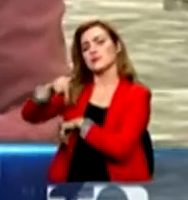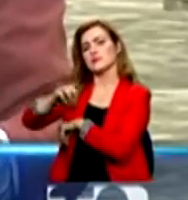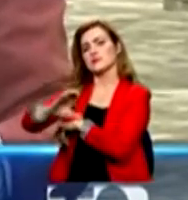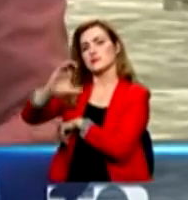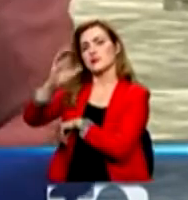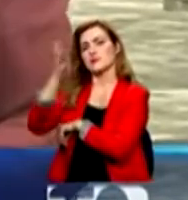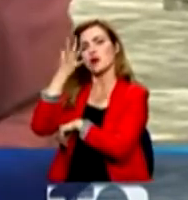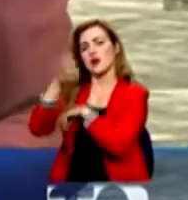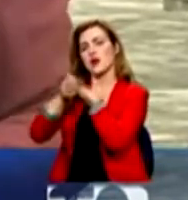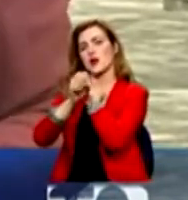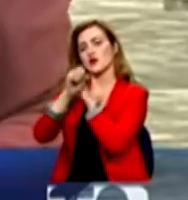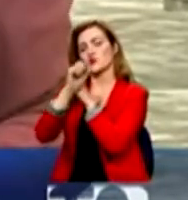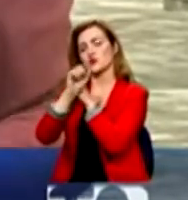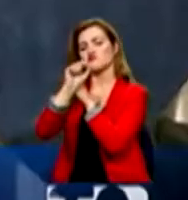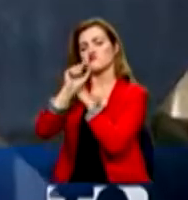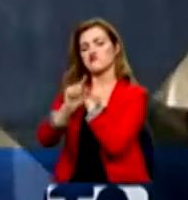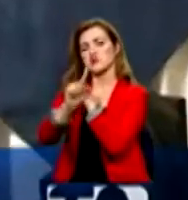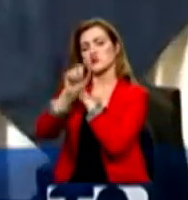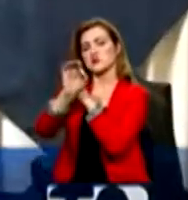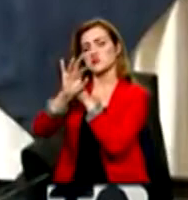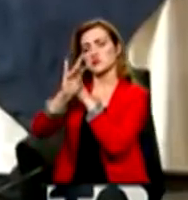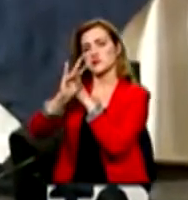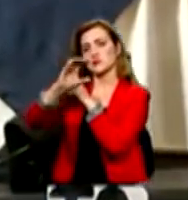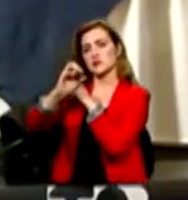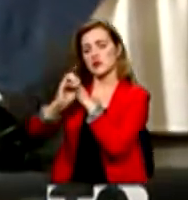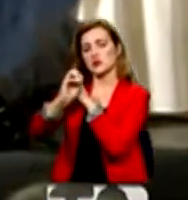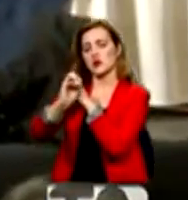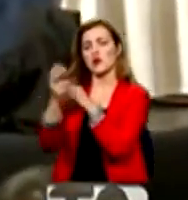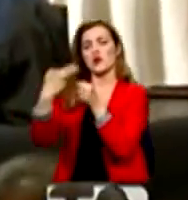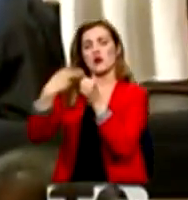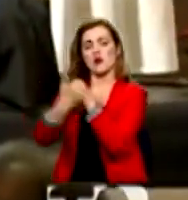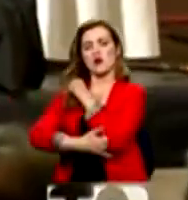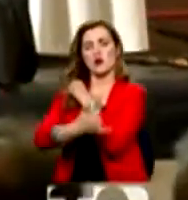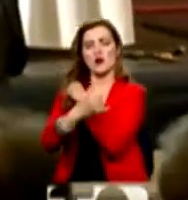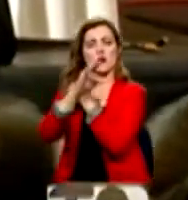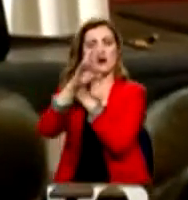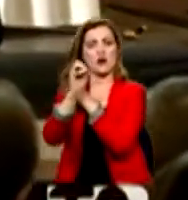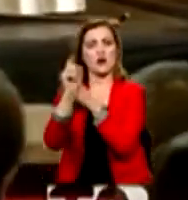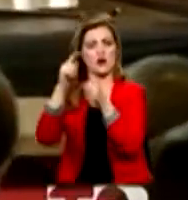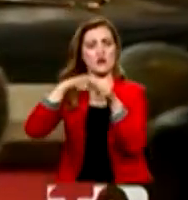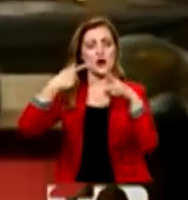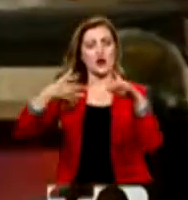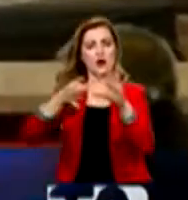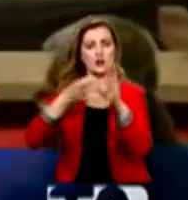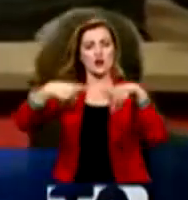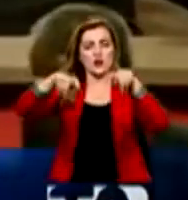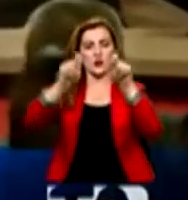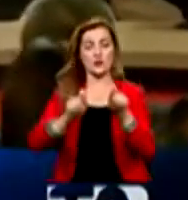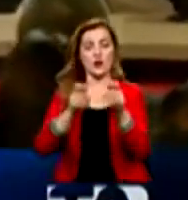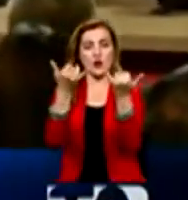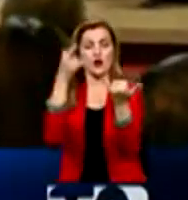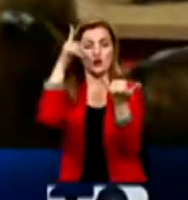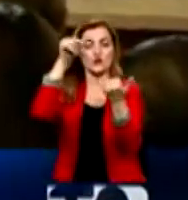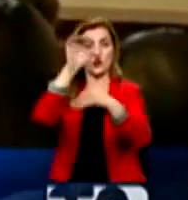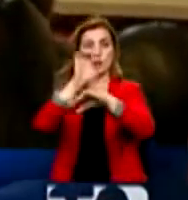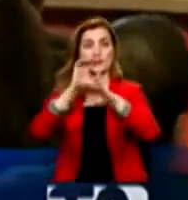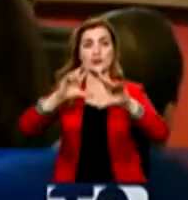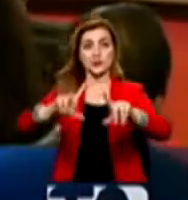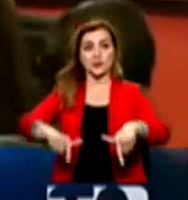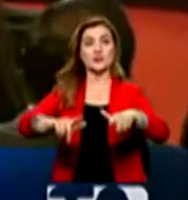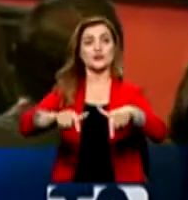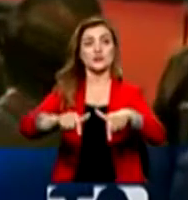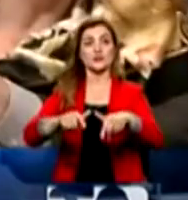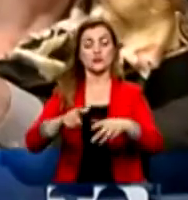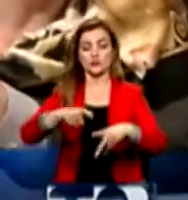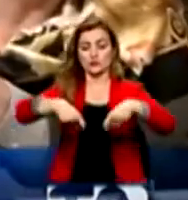en 1994, hoy el gobierno del presidente Lenín Moreno se adhiere a este instrumento internacional que